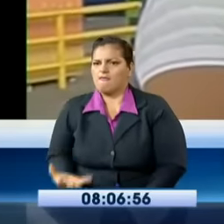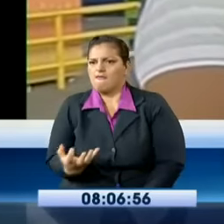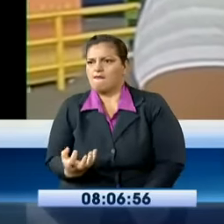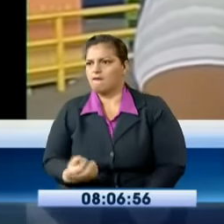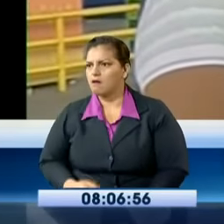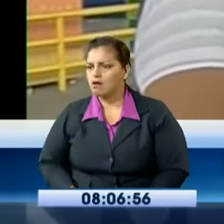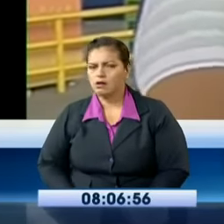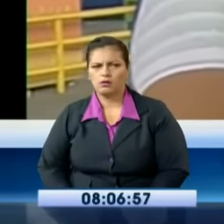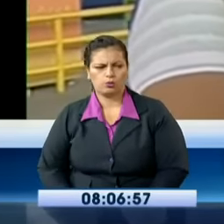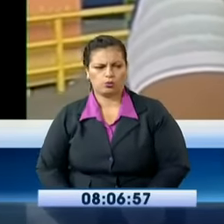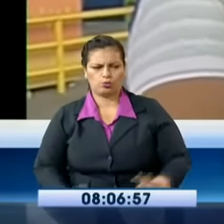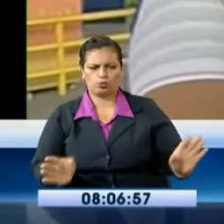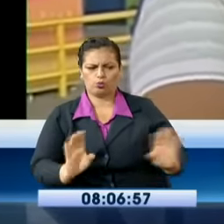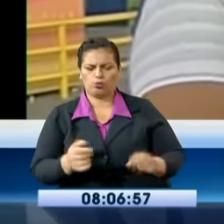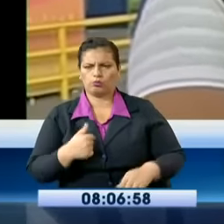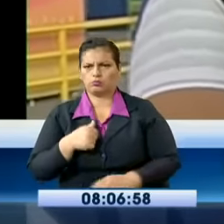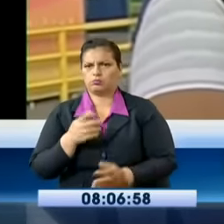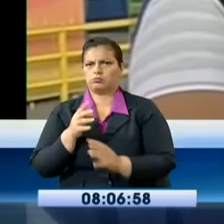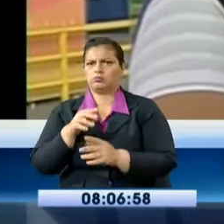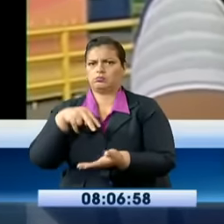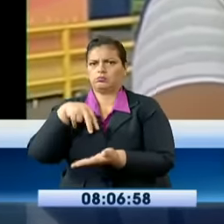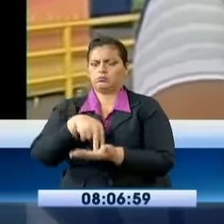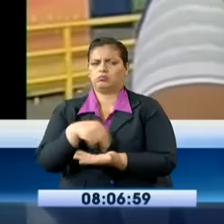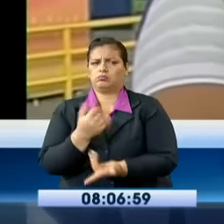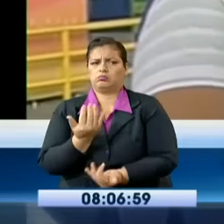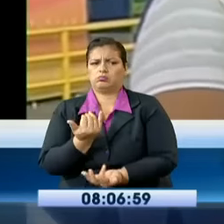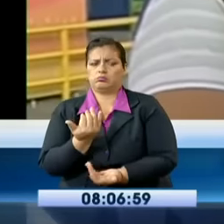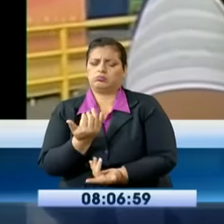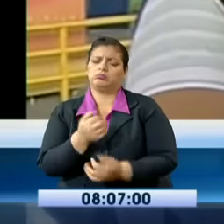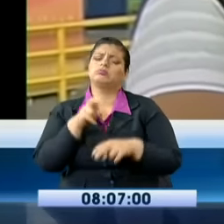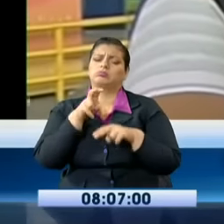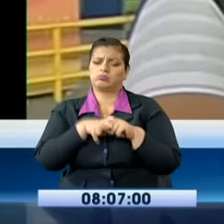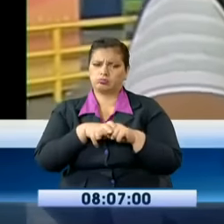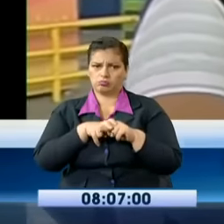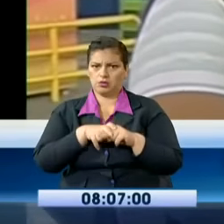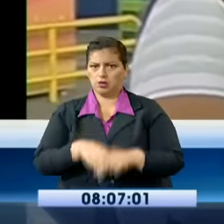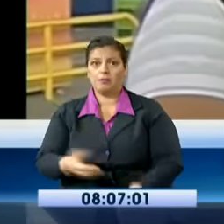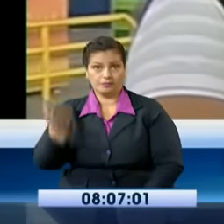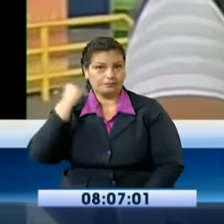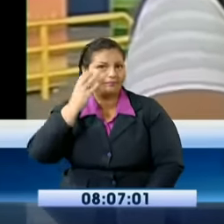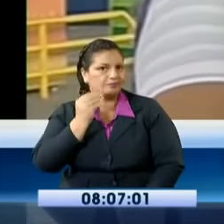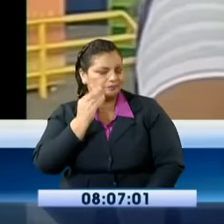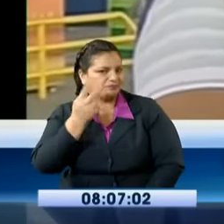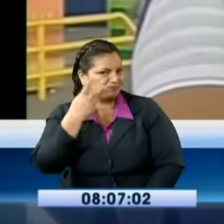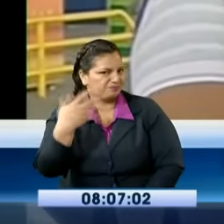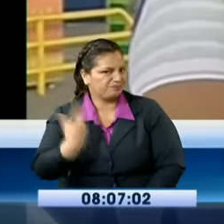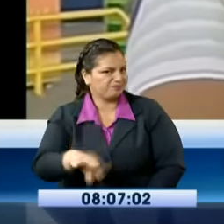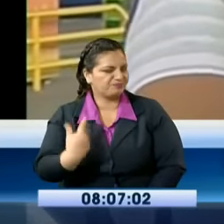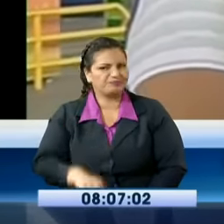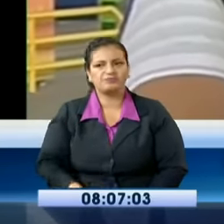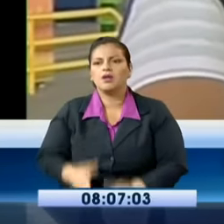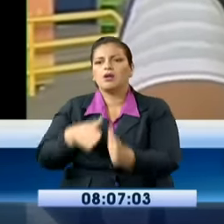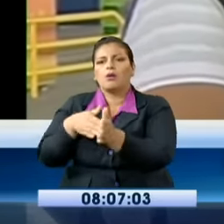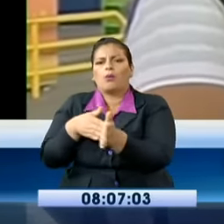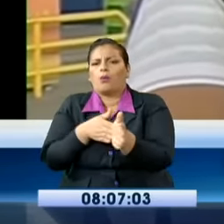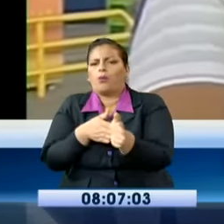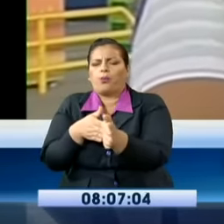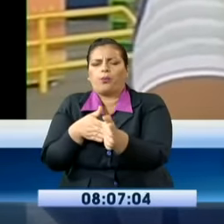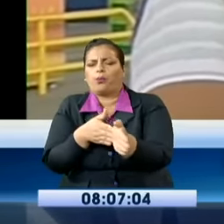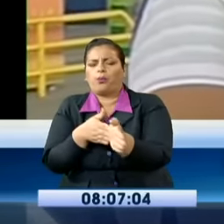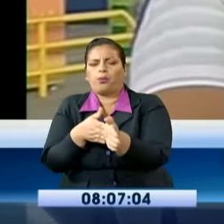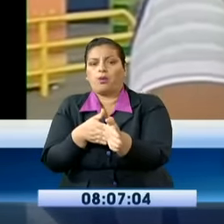para ir sentada mejor, porque la otra vez me tocó que me voy al último, iba un chico que se venía friqueando. Me sentí incómoda. Lo